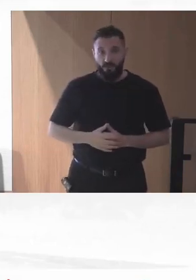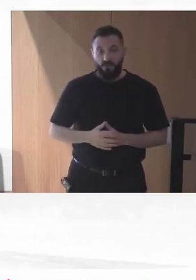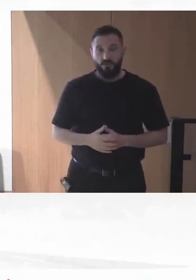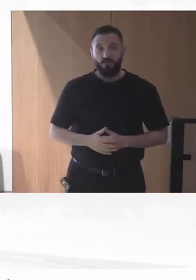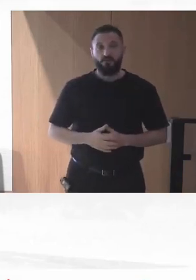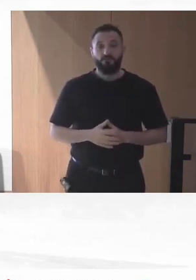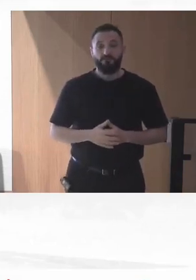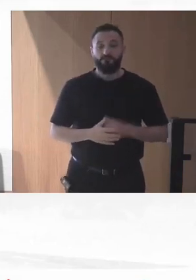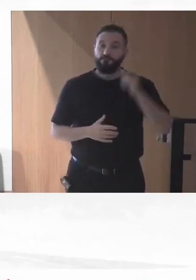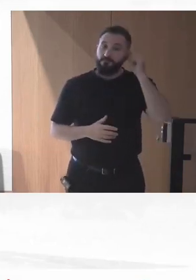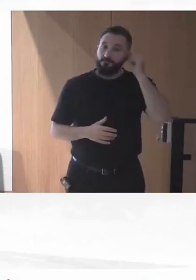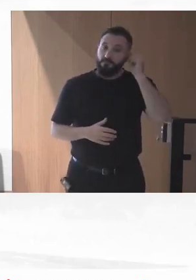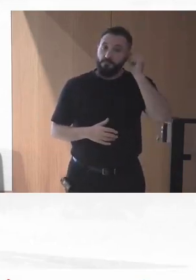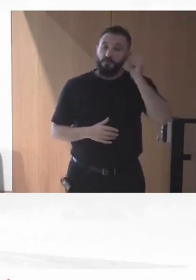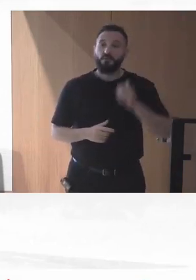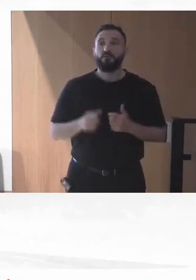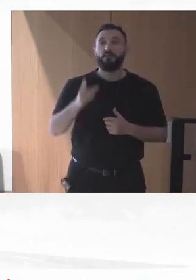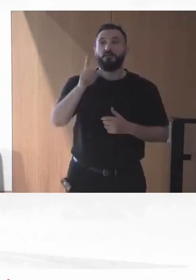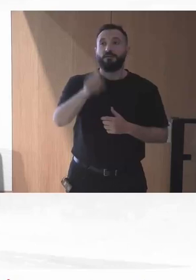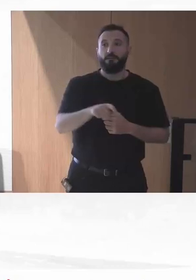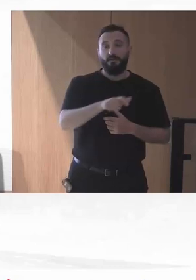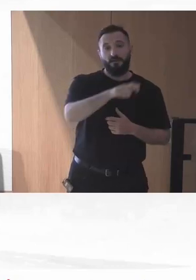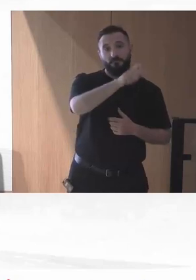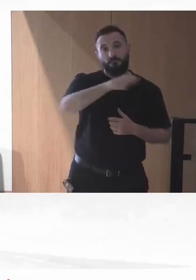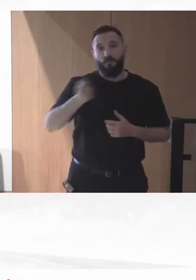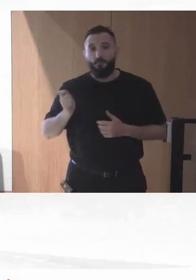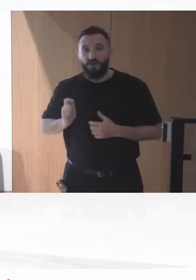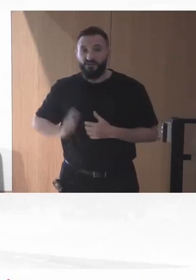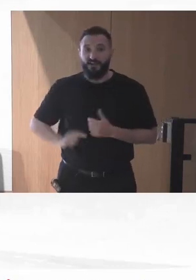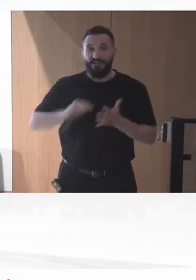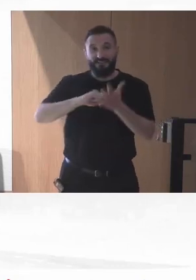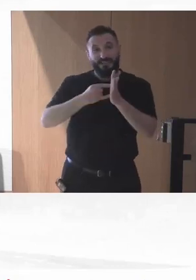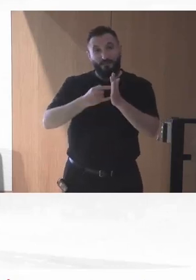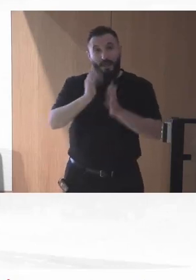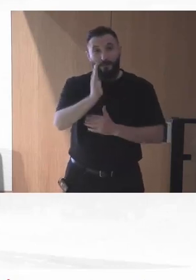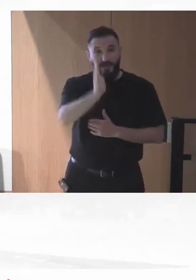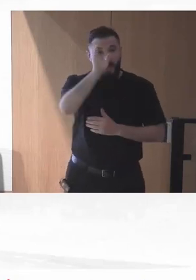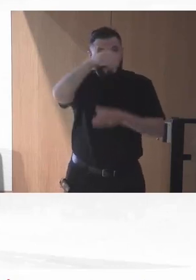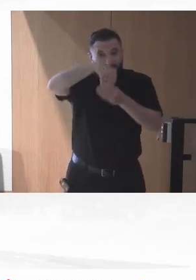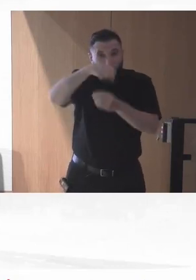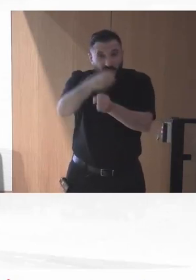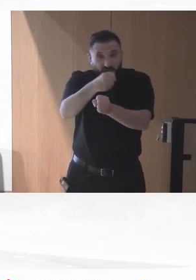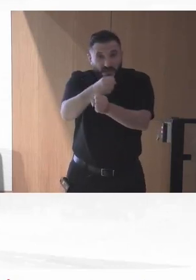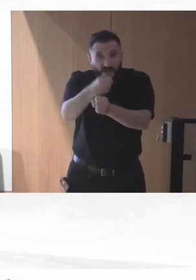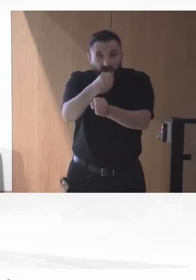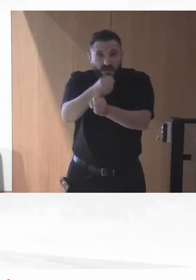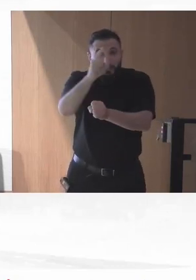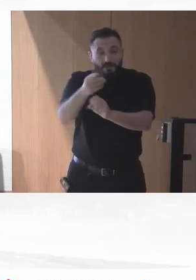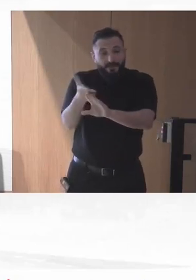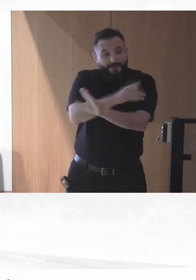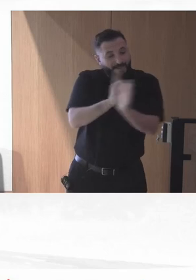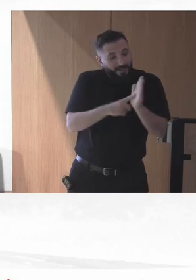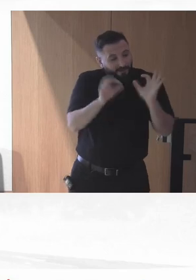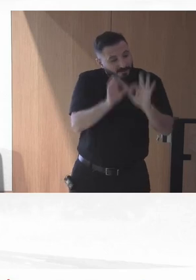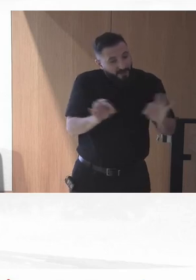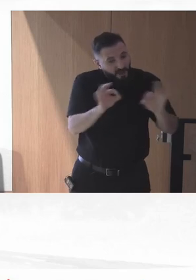en lo que respecta a los acusados. Luego también hay profesionales del sistema penal que, incluso sin que exista una